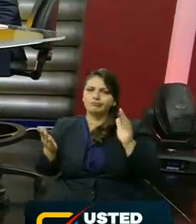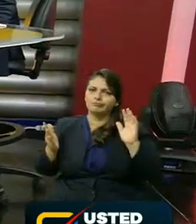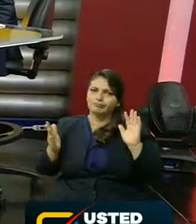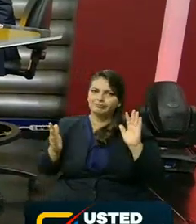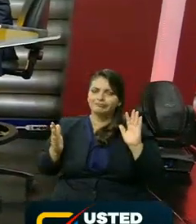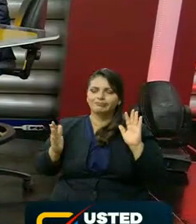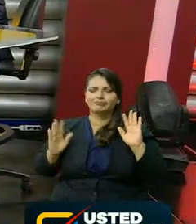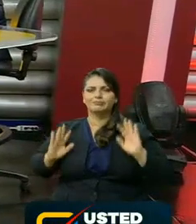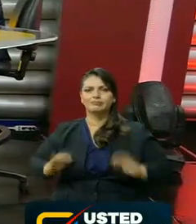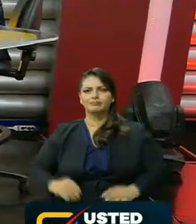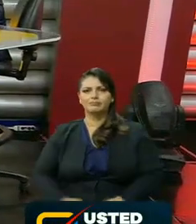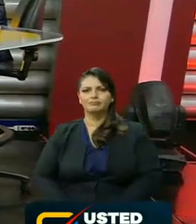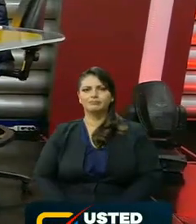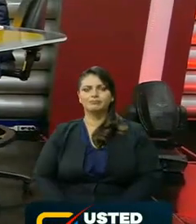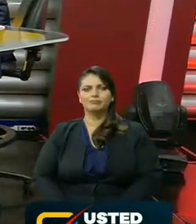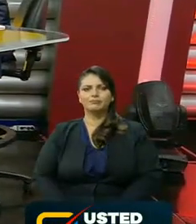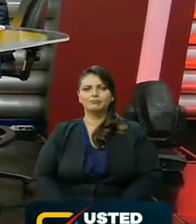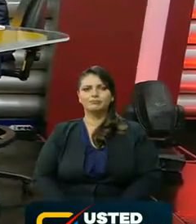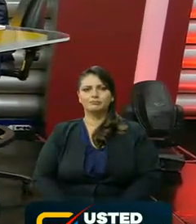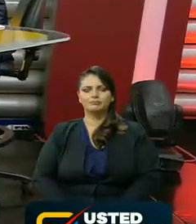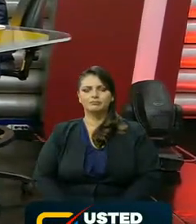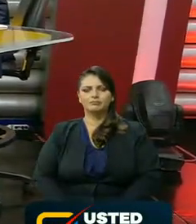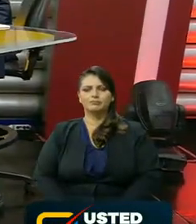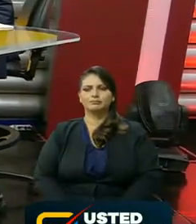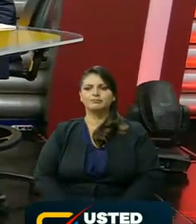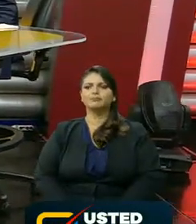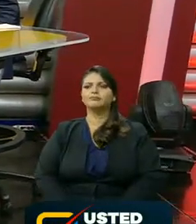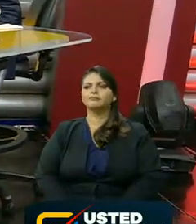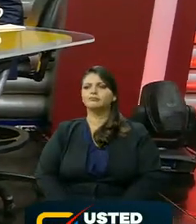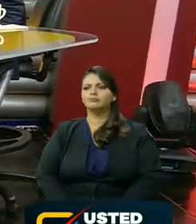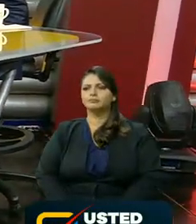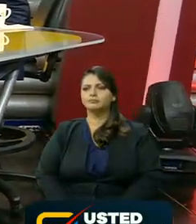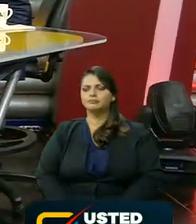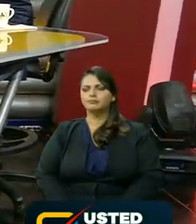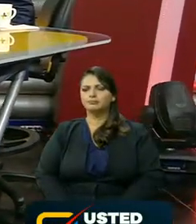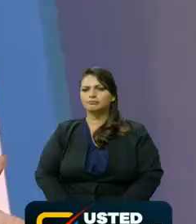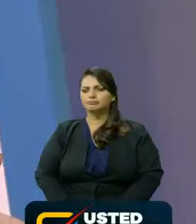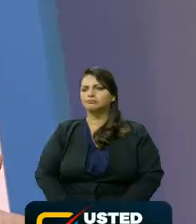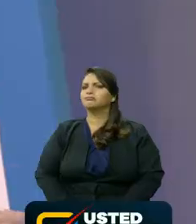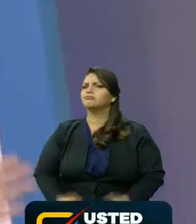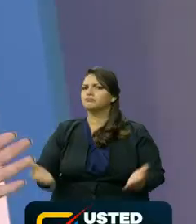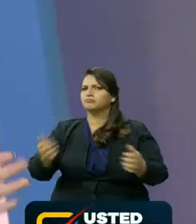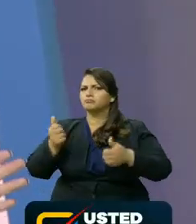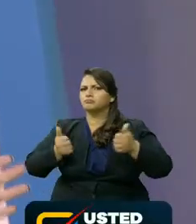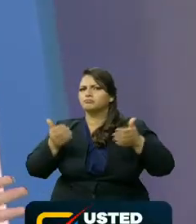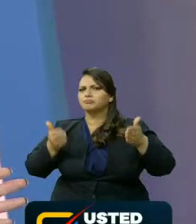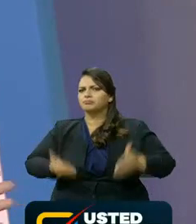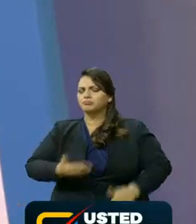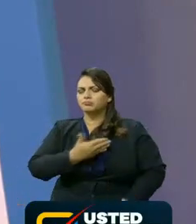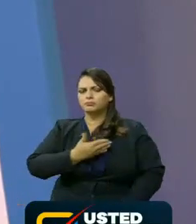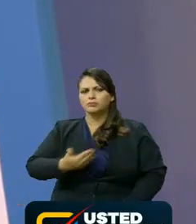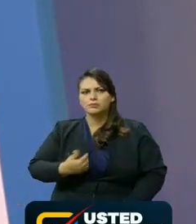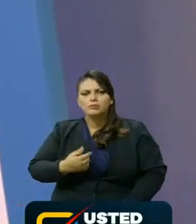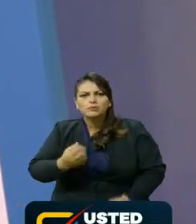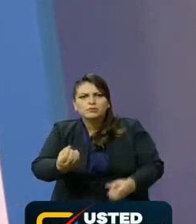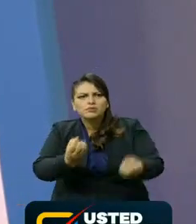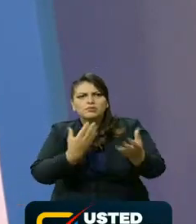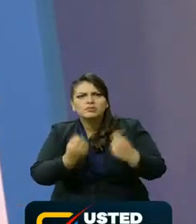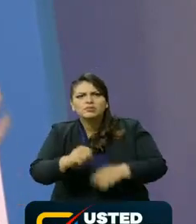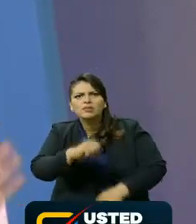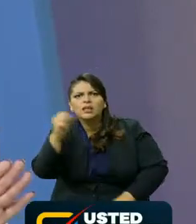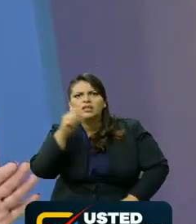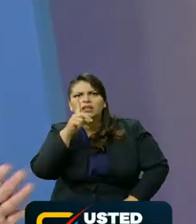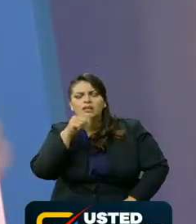rescatar, salvo su mejor criterio, la prudencia con que los actores políticos han tomado esta primera información